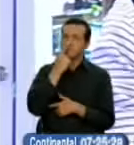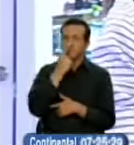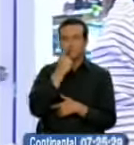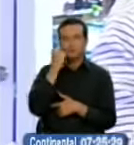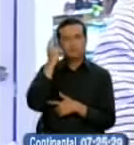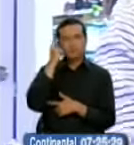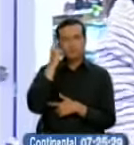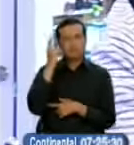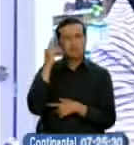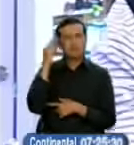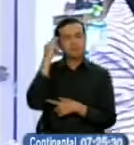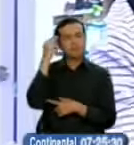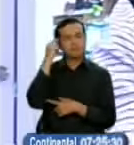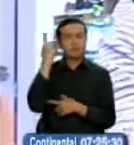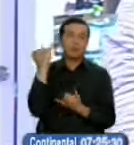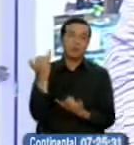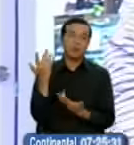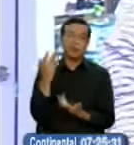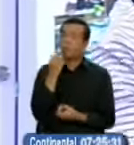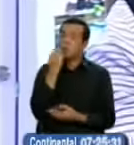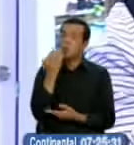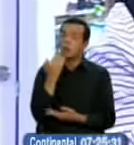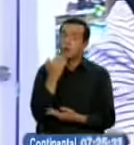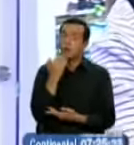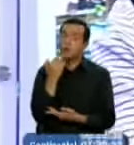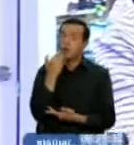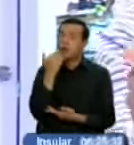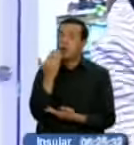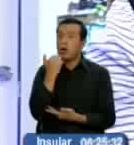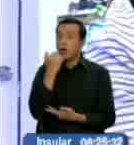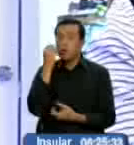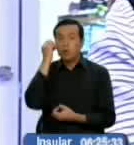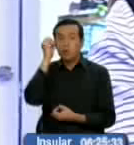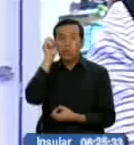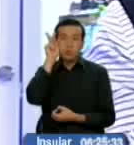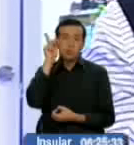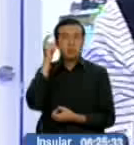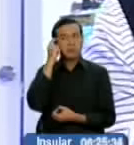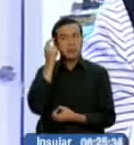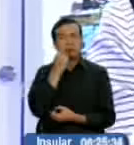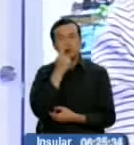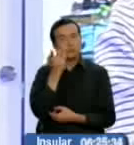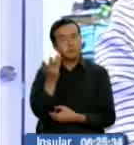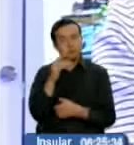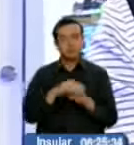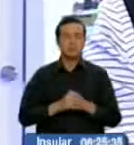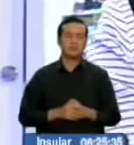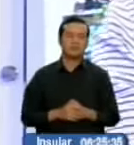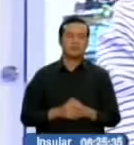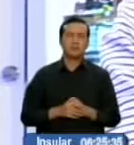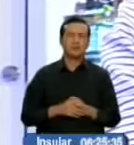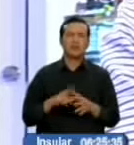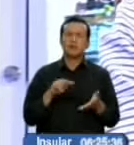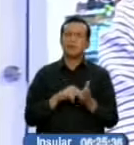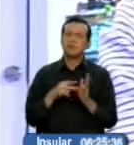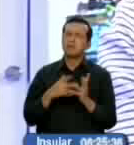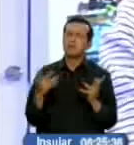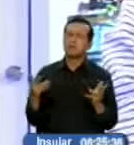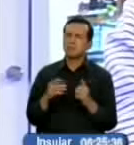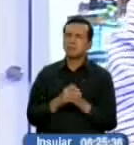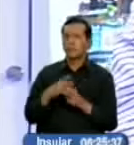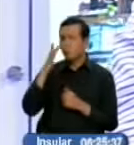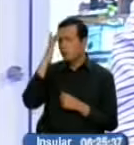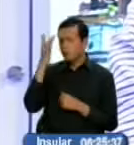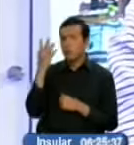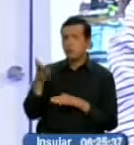parece que habría que reflexionar. En este momento no podría yo adelantar una opinión, pero me parece una idea interesante. Pero no solamente eso, porque